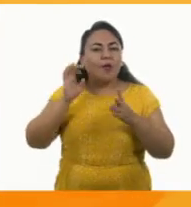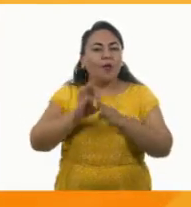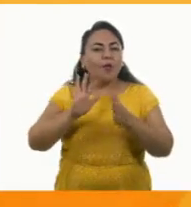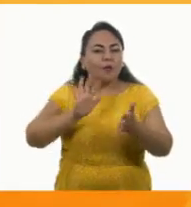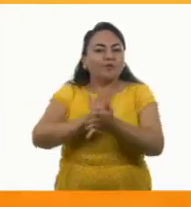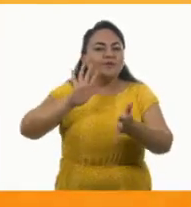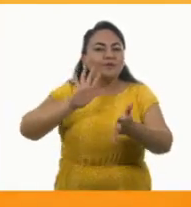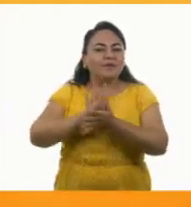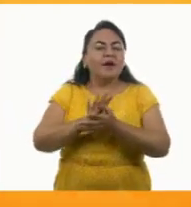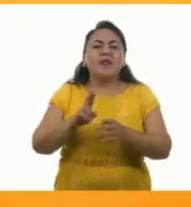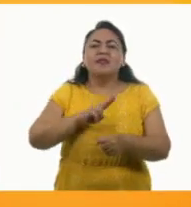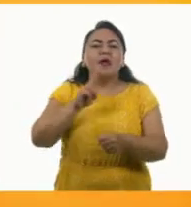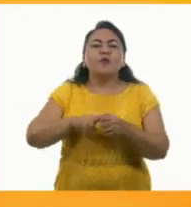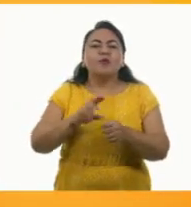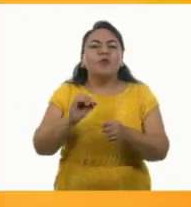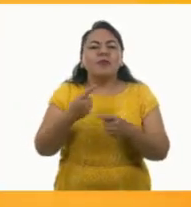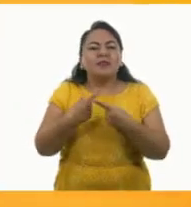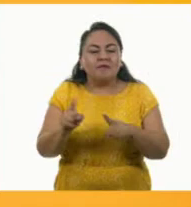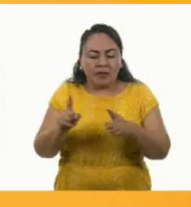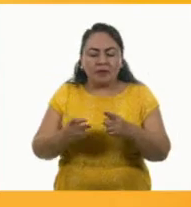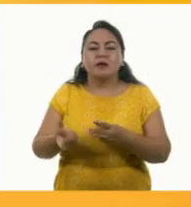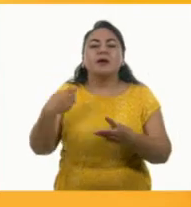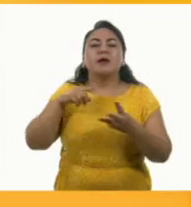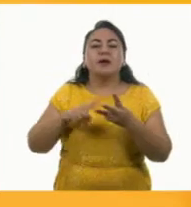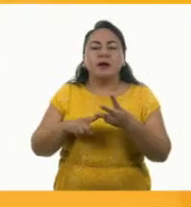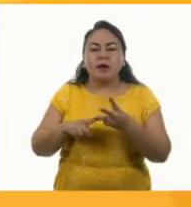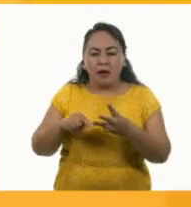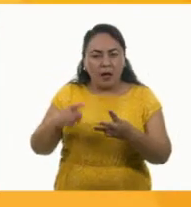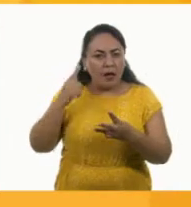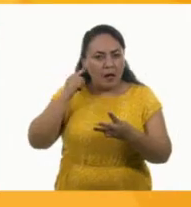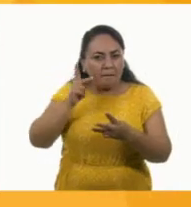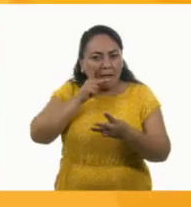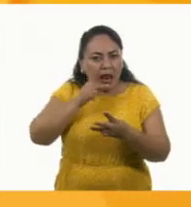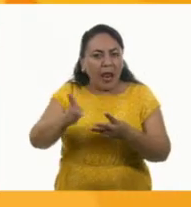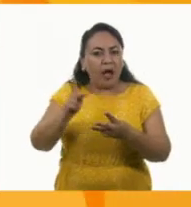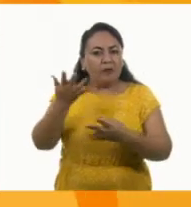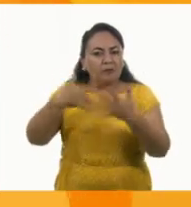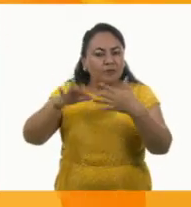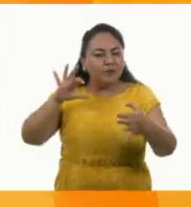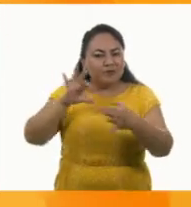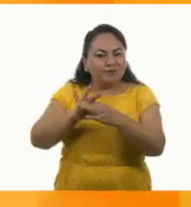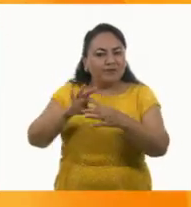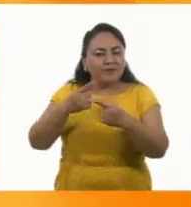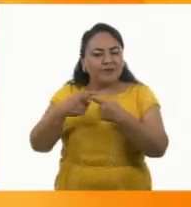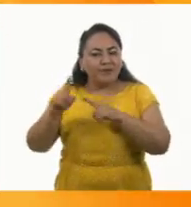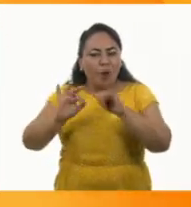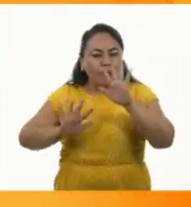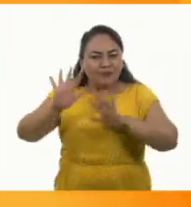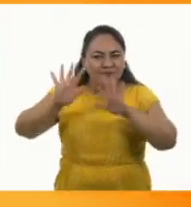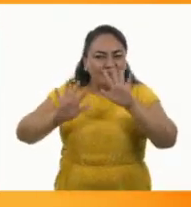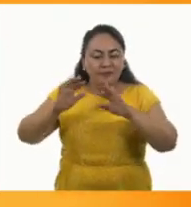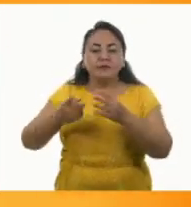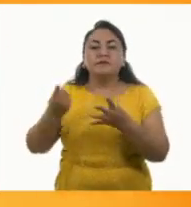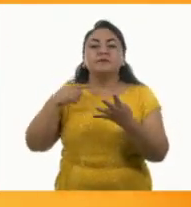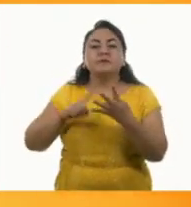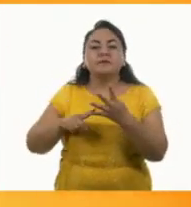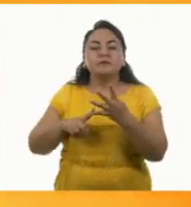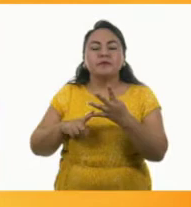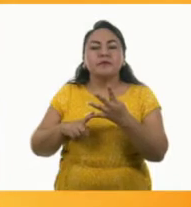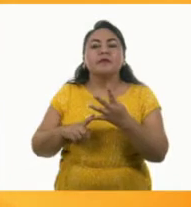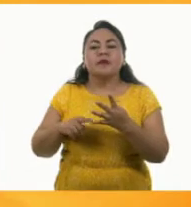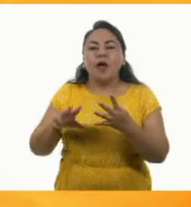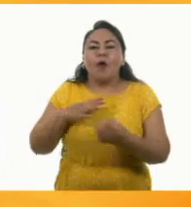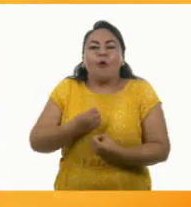convencionales. Identificar que tengan juegos de palabras o rítmicos. Revisar que tengan